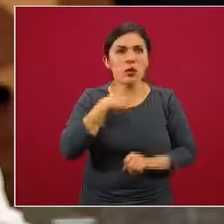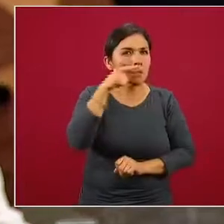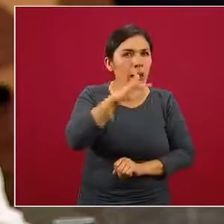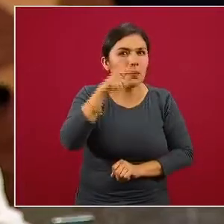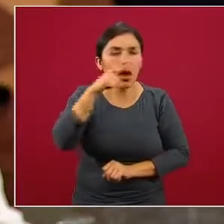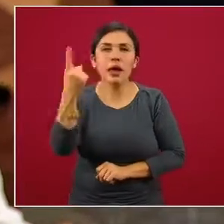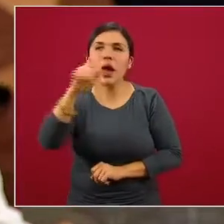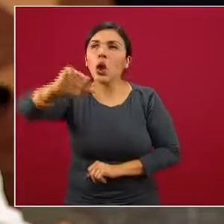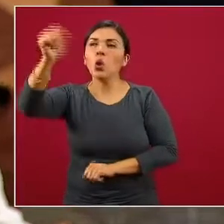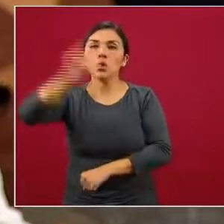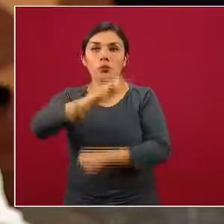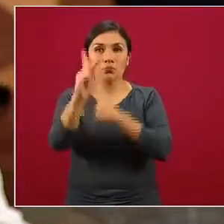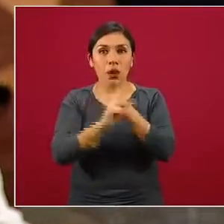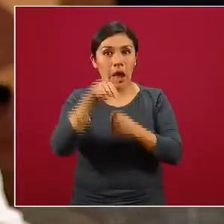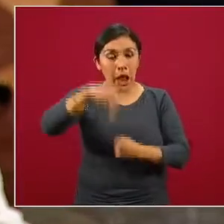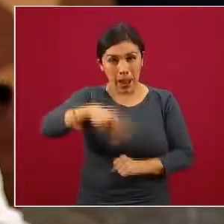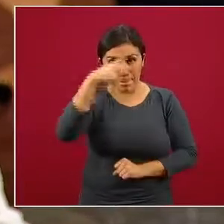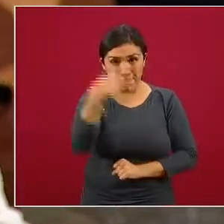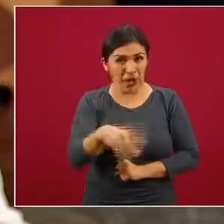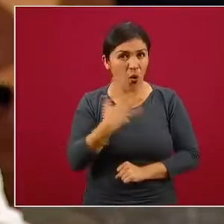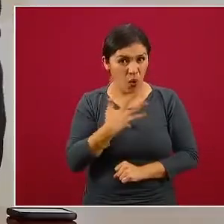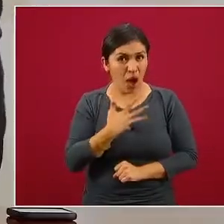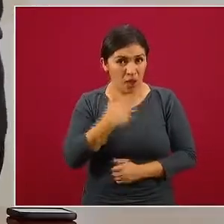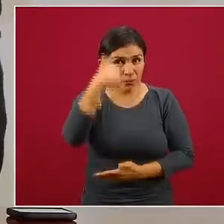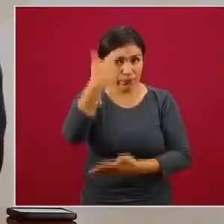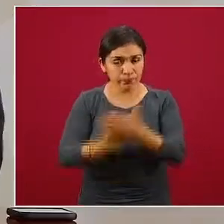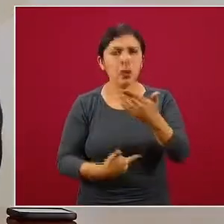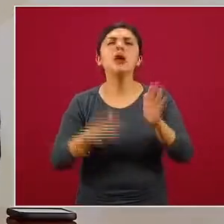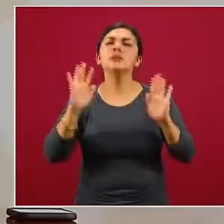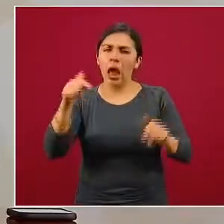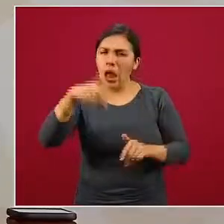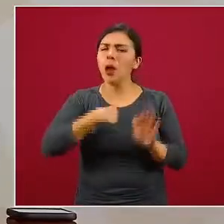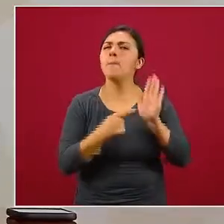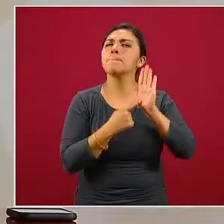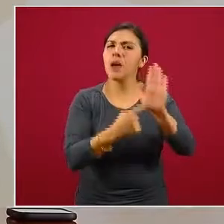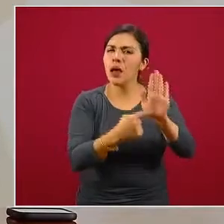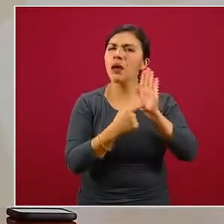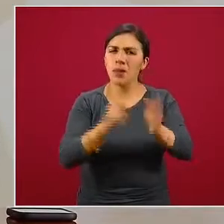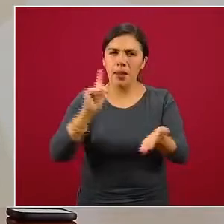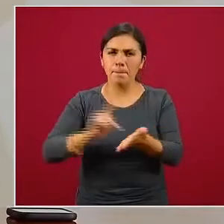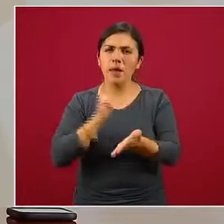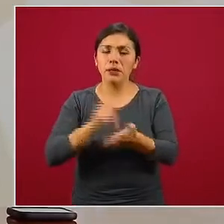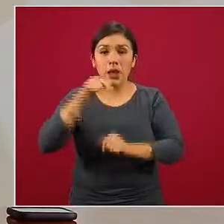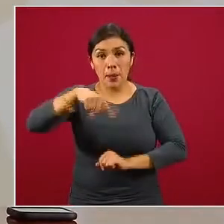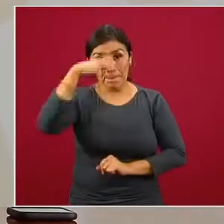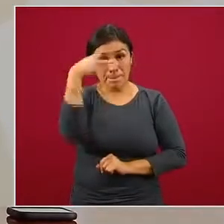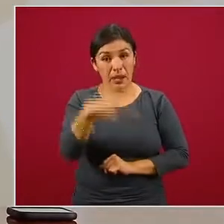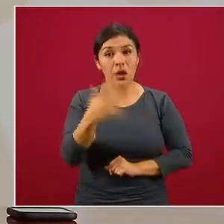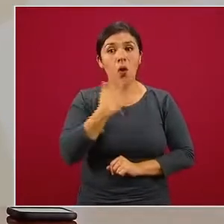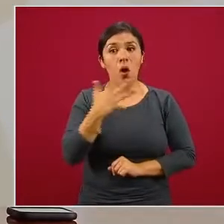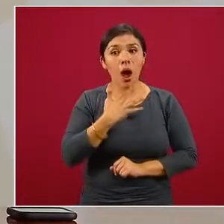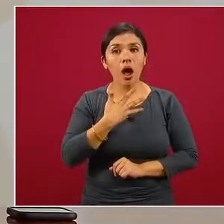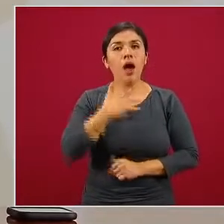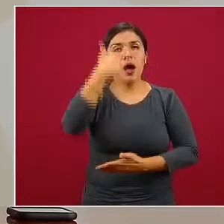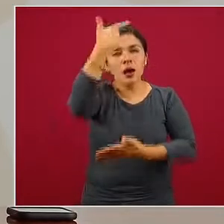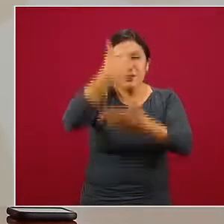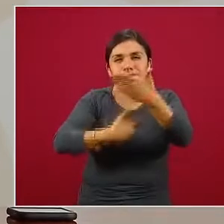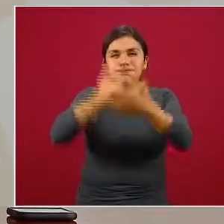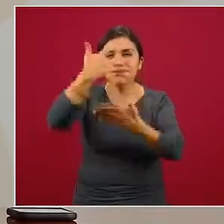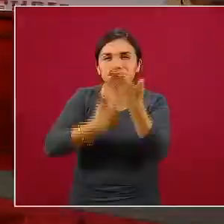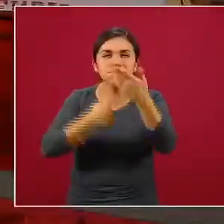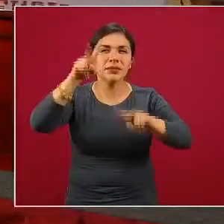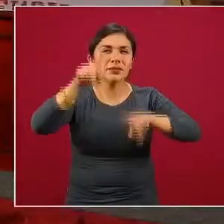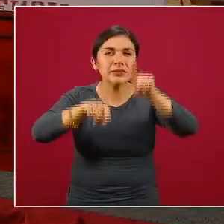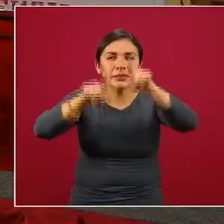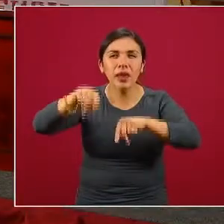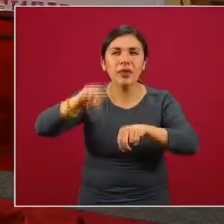países. ¿Hay en México esa cifra? Lo hemos presentado aquí públicamente. México tiene un sistema de tanto de estadísticas como de